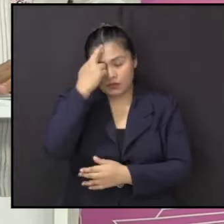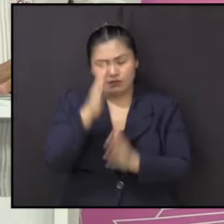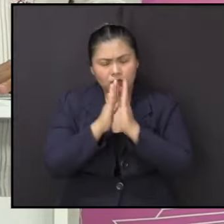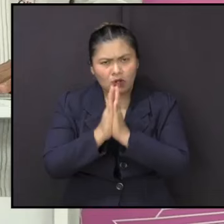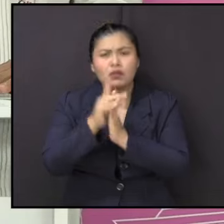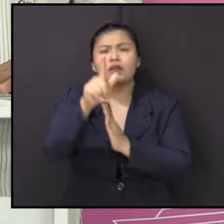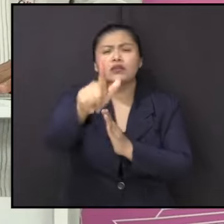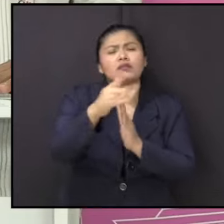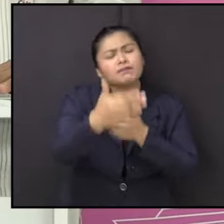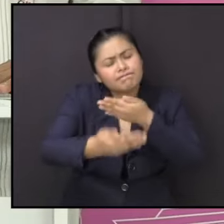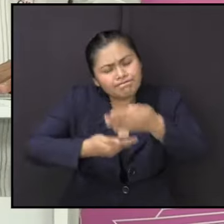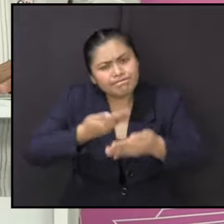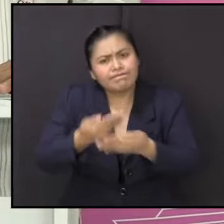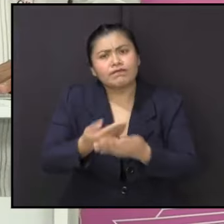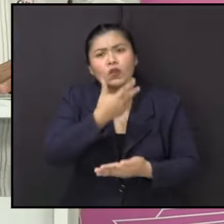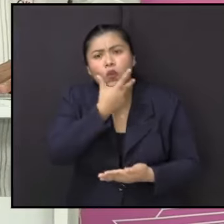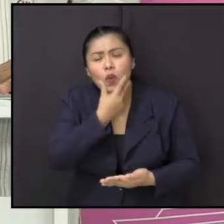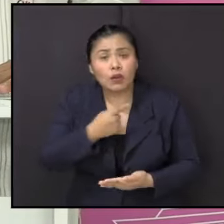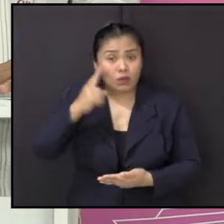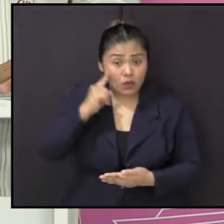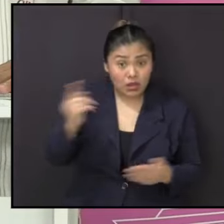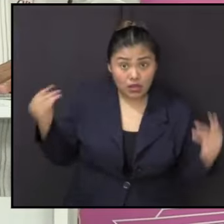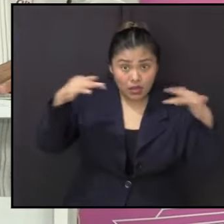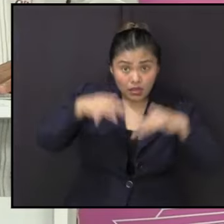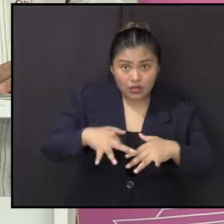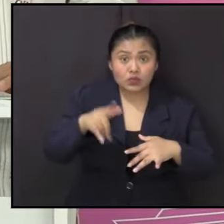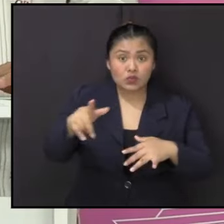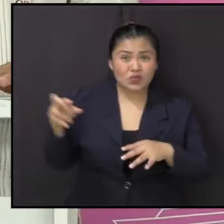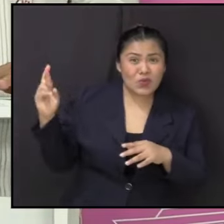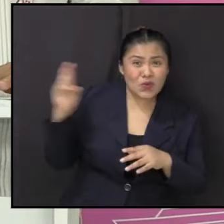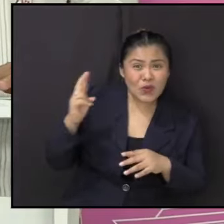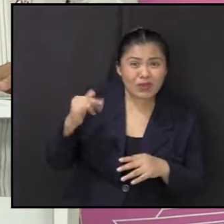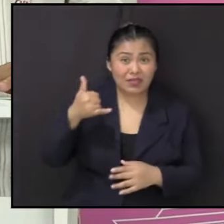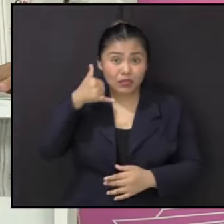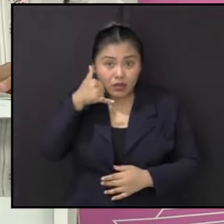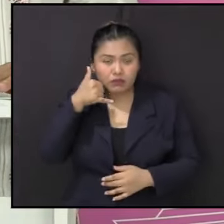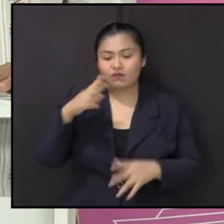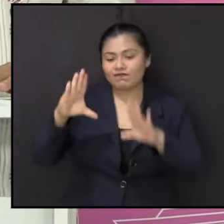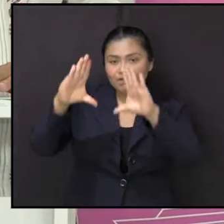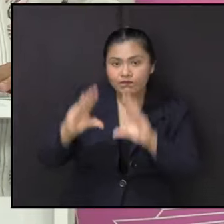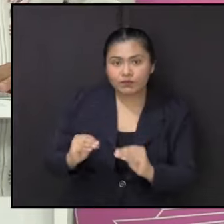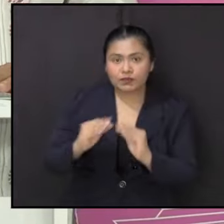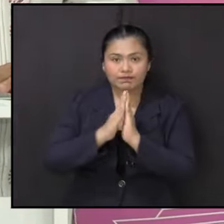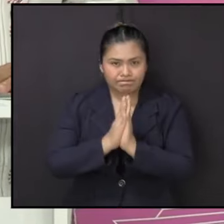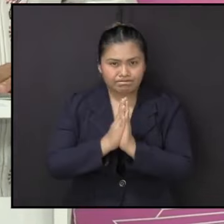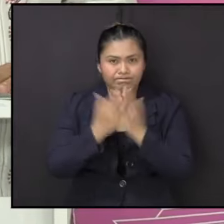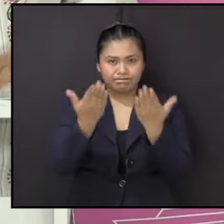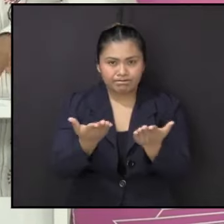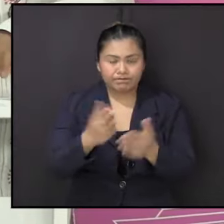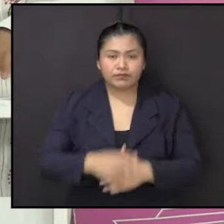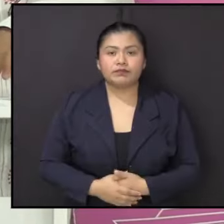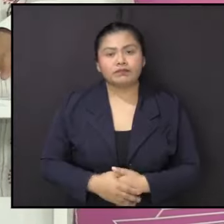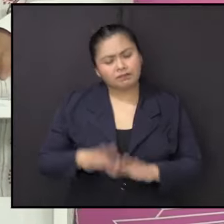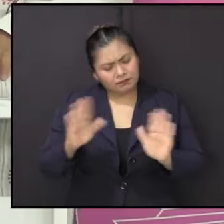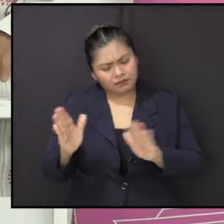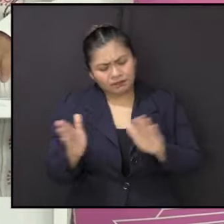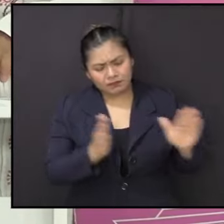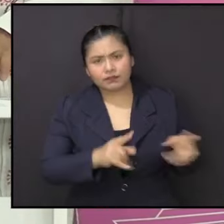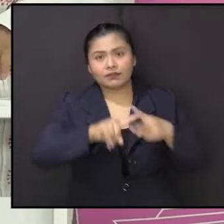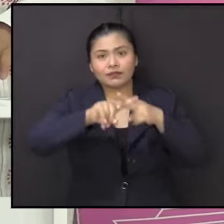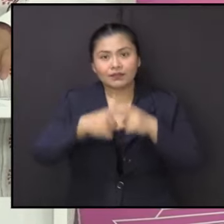representantes apagar cualquier dispositivo que emita sonido como celulares o alarmas. Dicho esto, iniciamos con la primera ronda